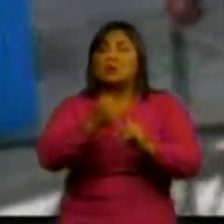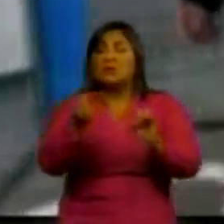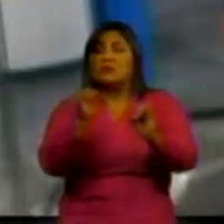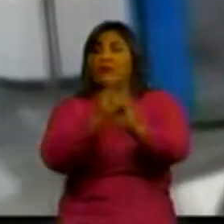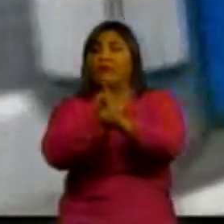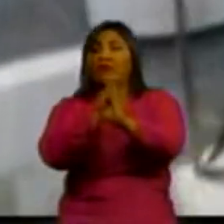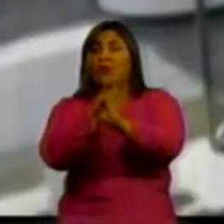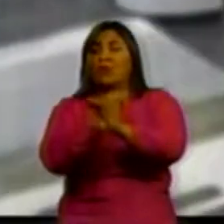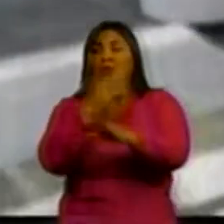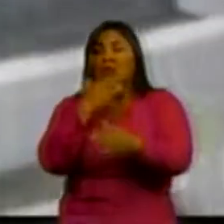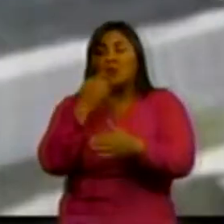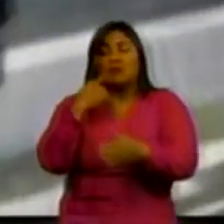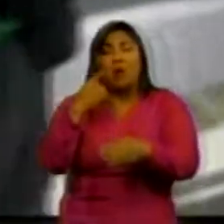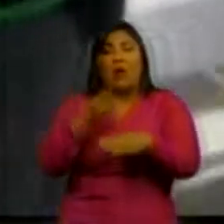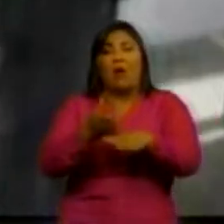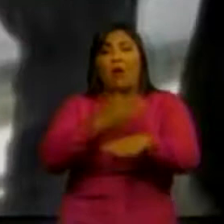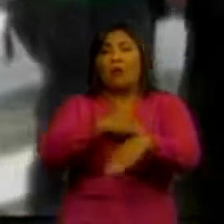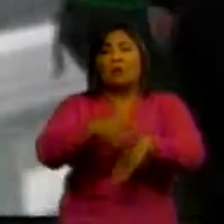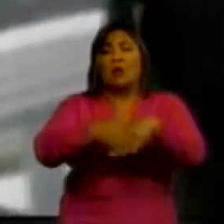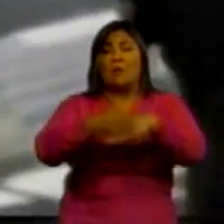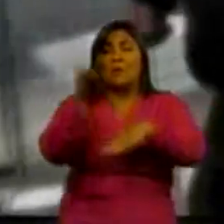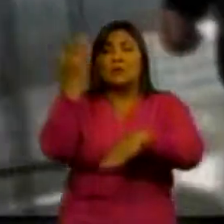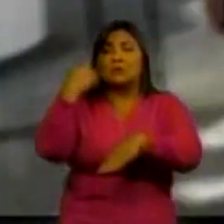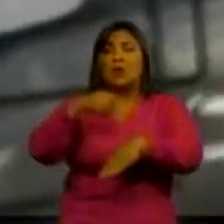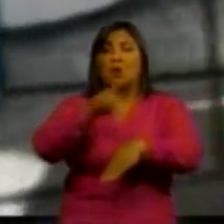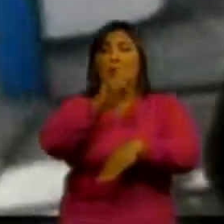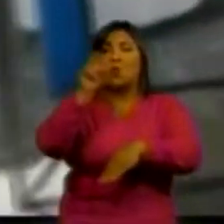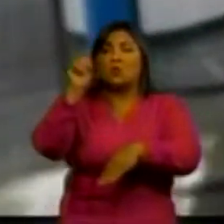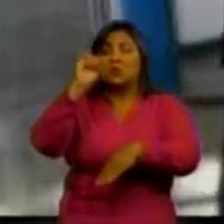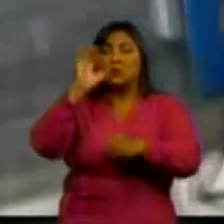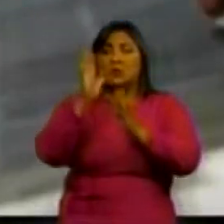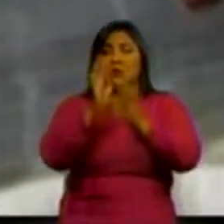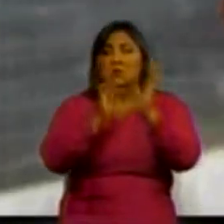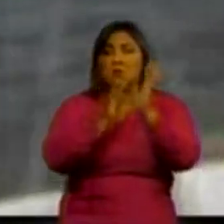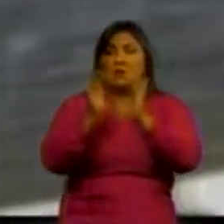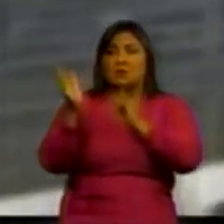informáticos, por lo que fue detenido el pasado 11 de abril.